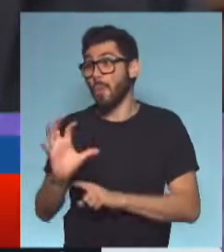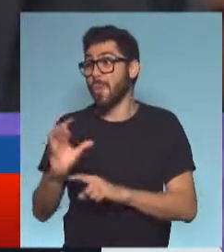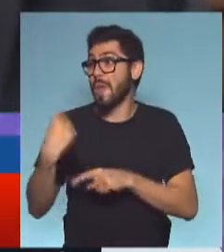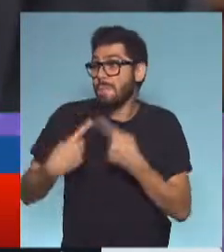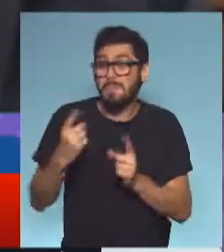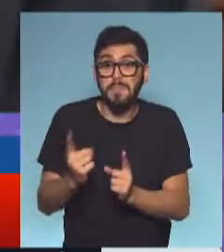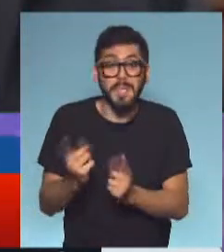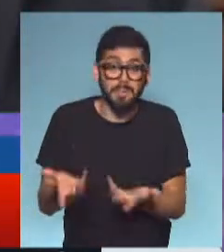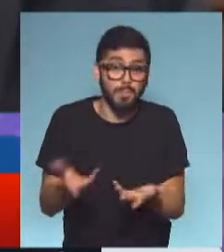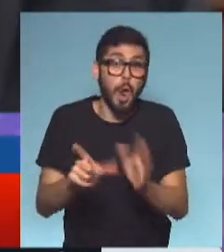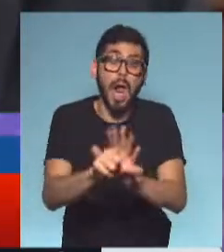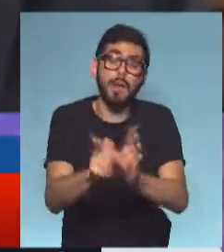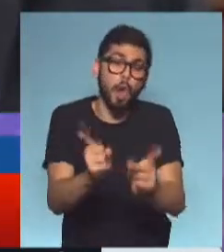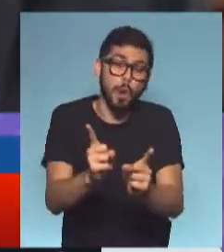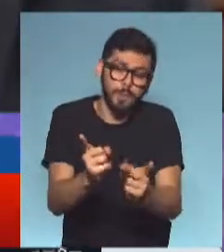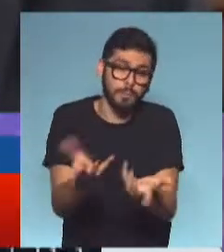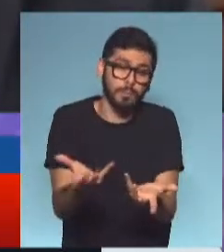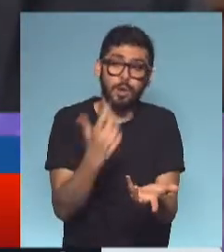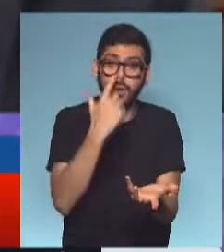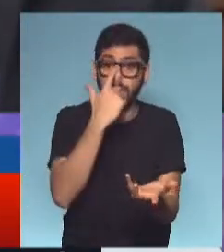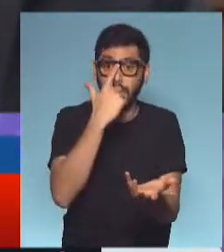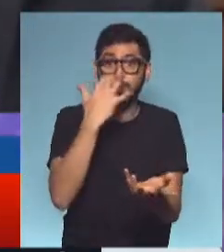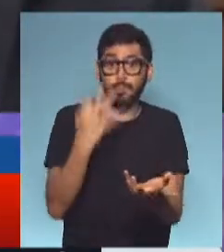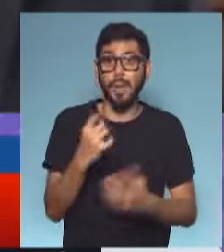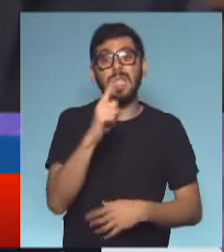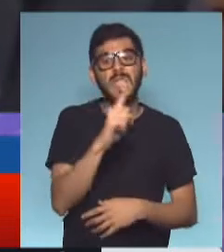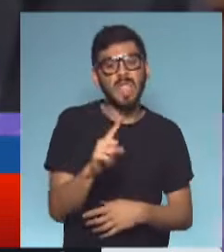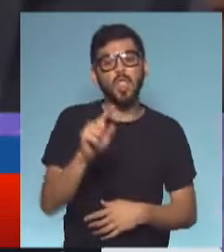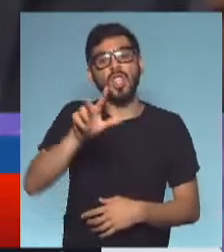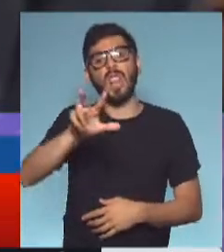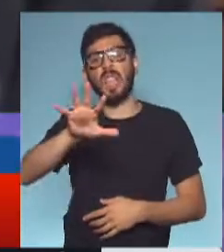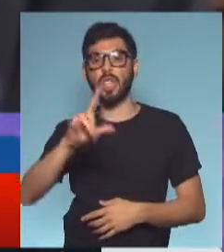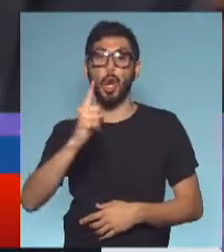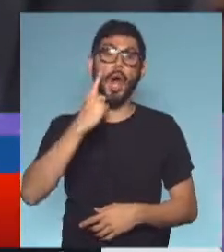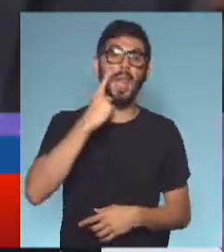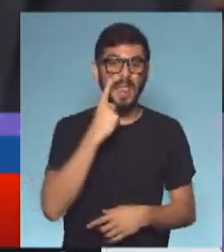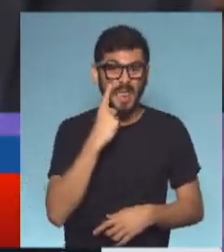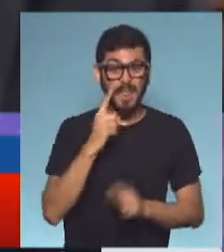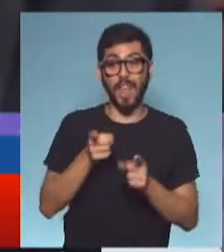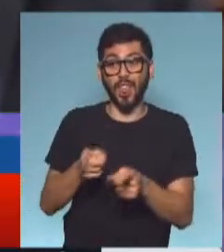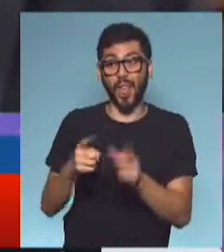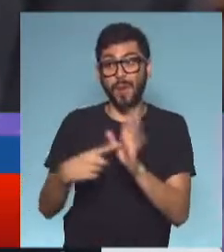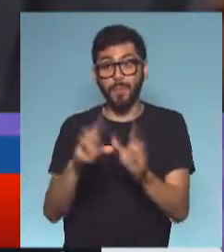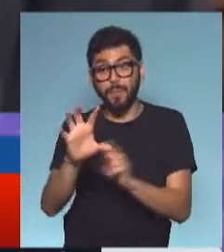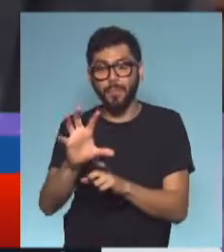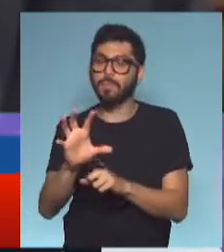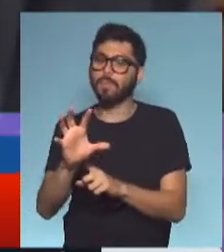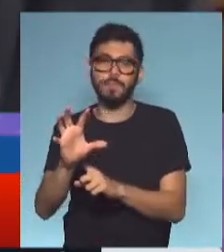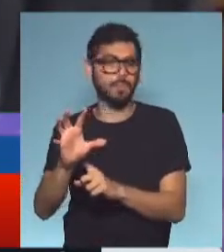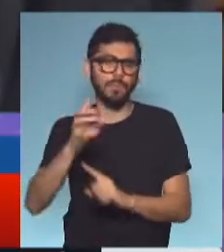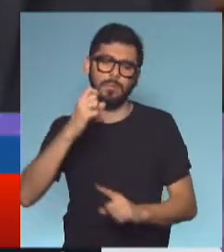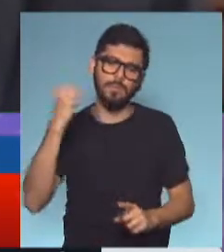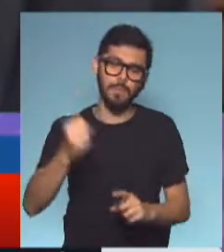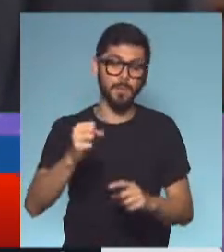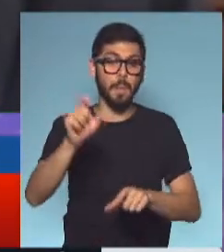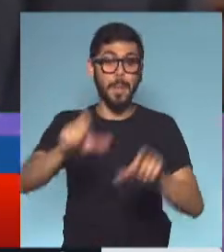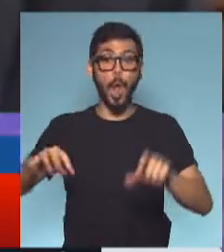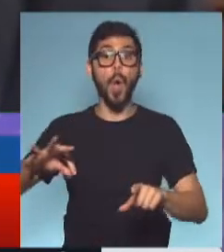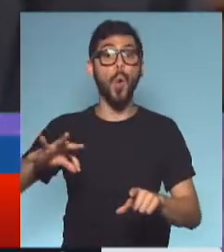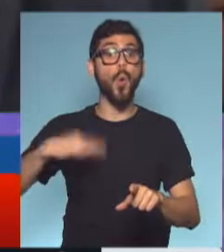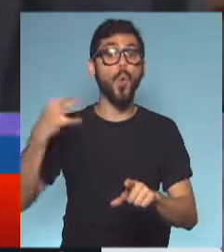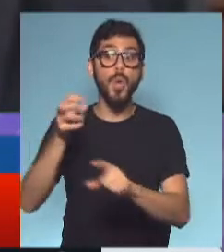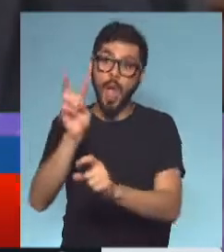animo a decir que el conjunto de los 135 intendentes e intendentas de la provincia de Buenos Aires, que es privilegiar la vida de las personas, obviamente